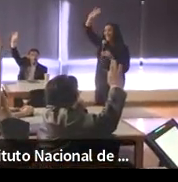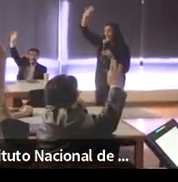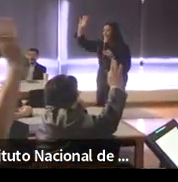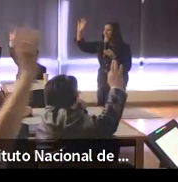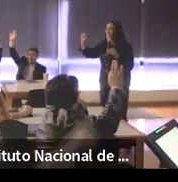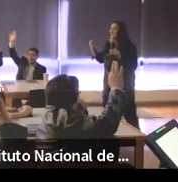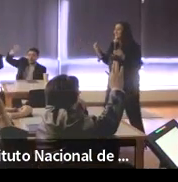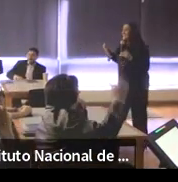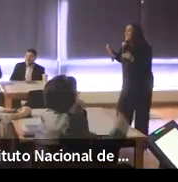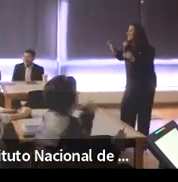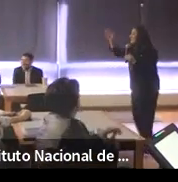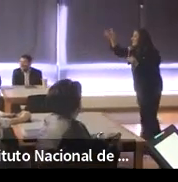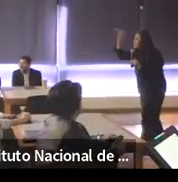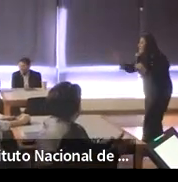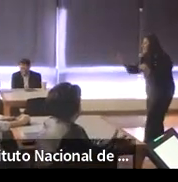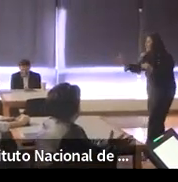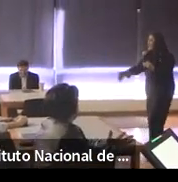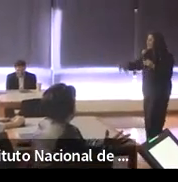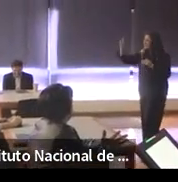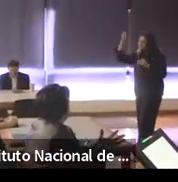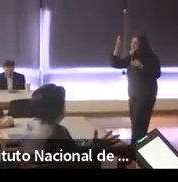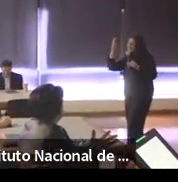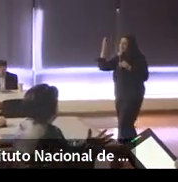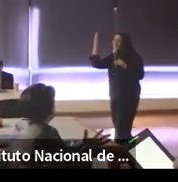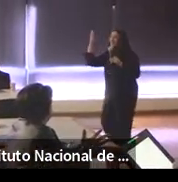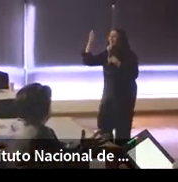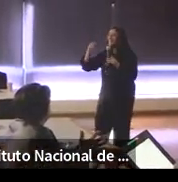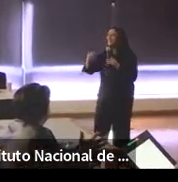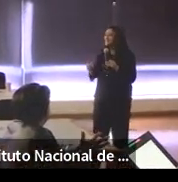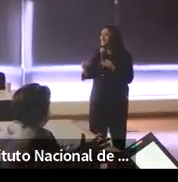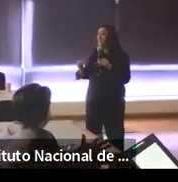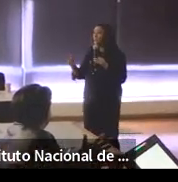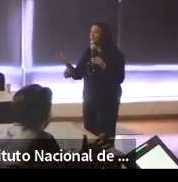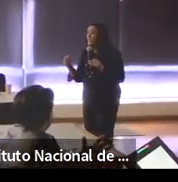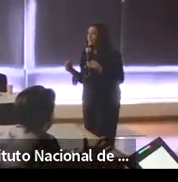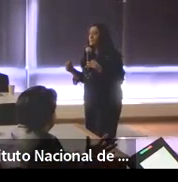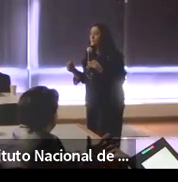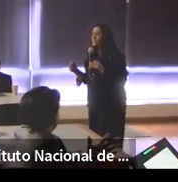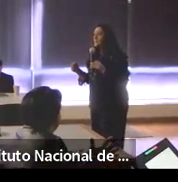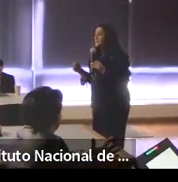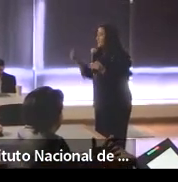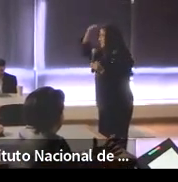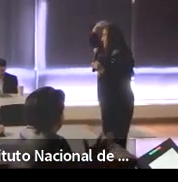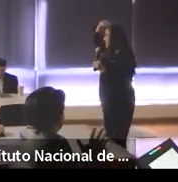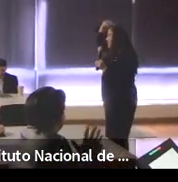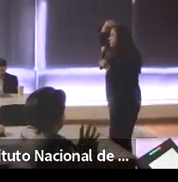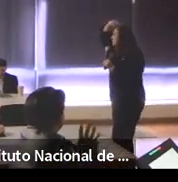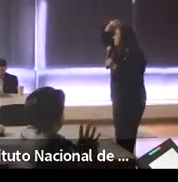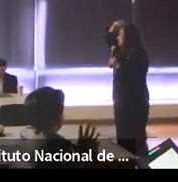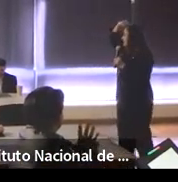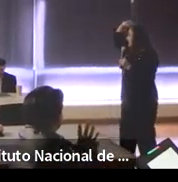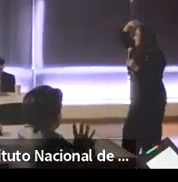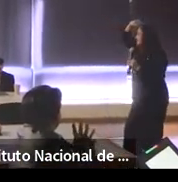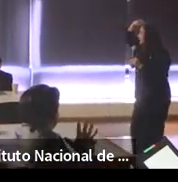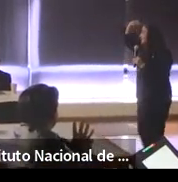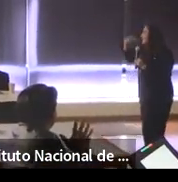claro te cae mal Aunque no te haya hecho nada por qué tiene que ver